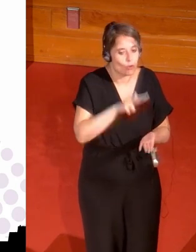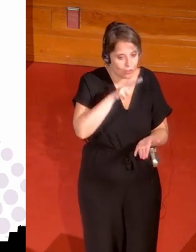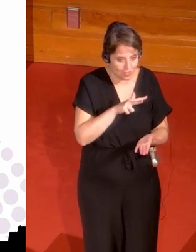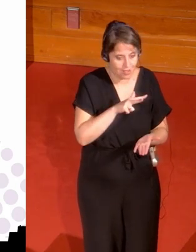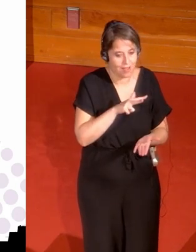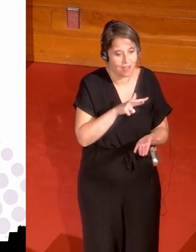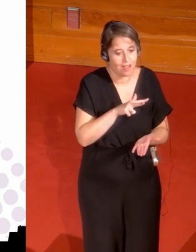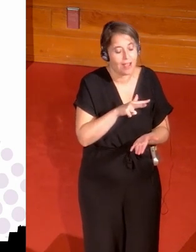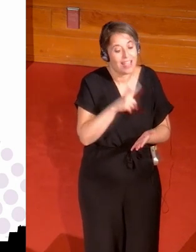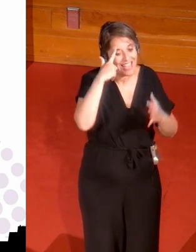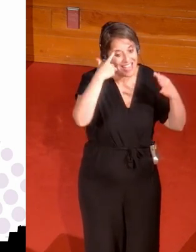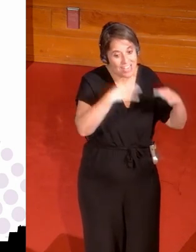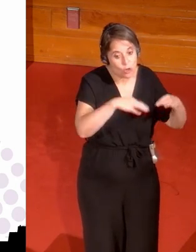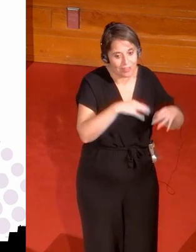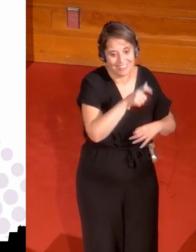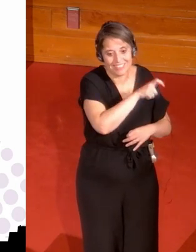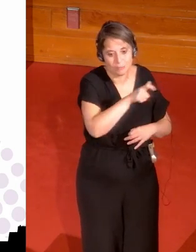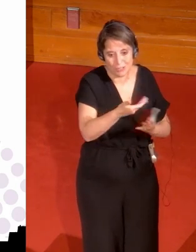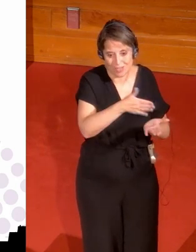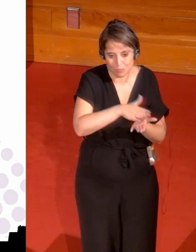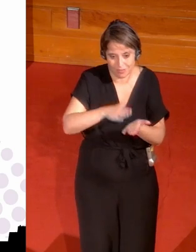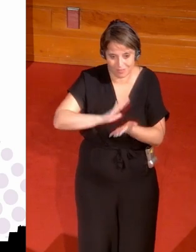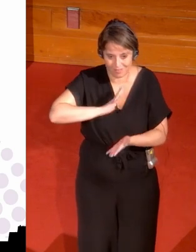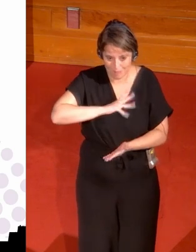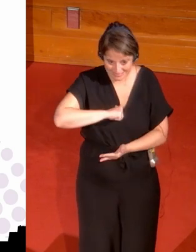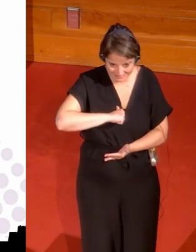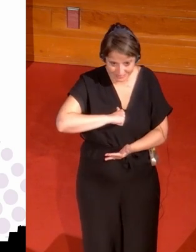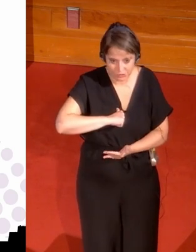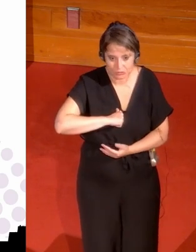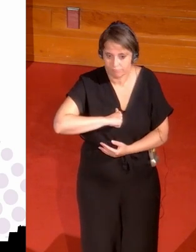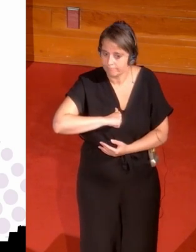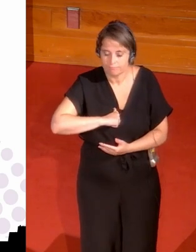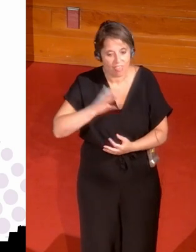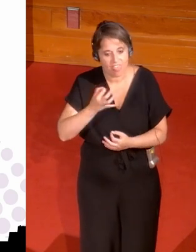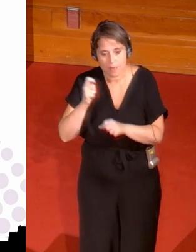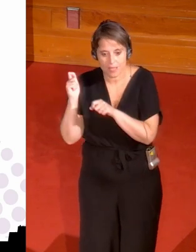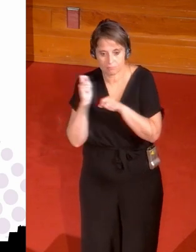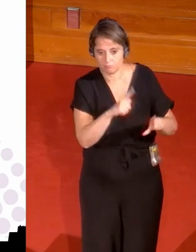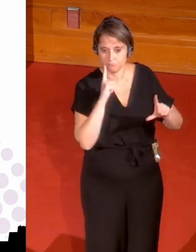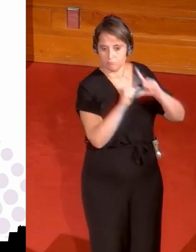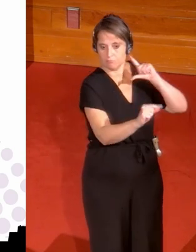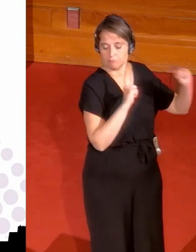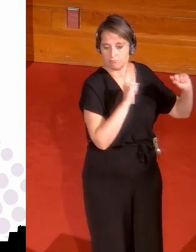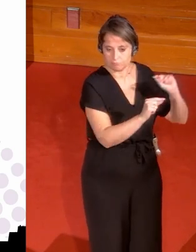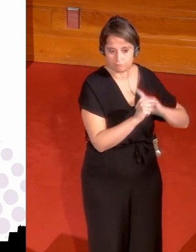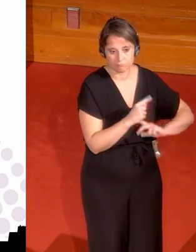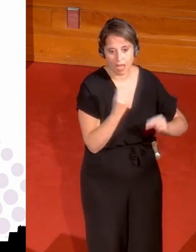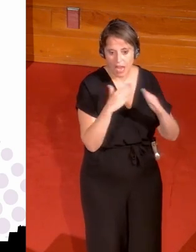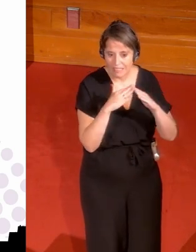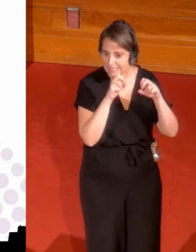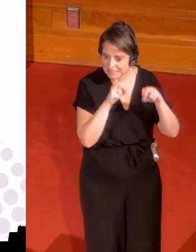miles de inocentes que han muerto que han tenido que desplazarse y se han quedado sin sin